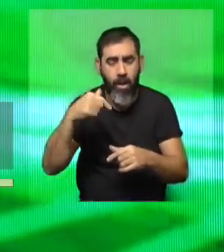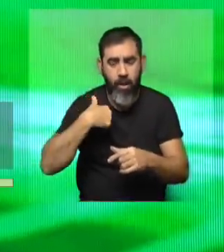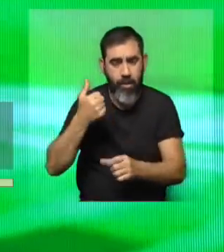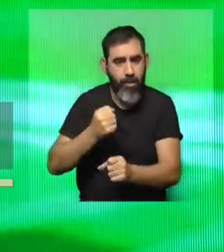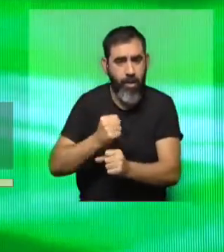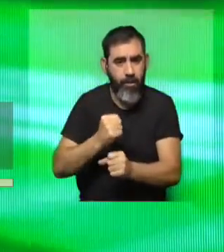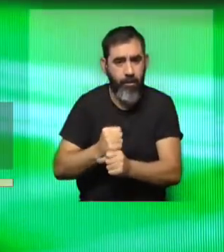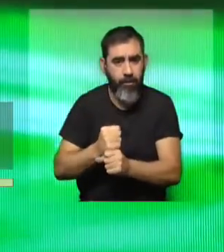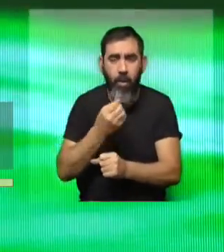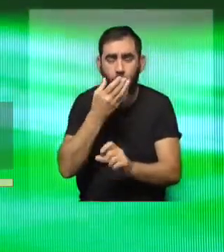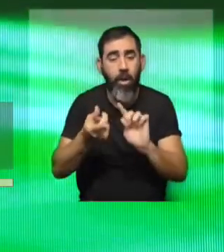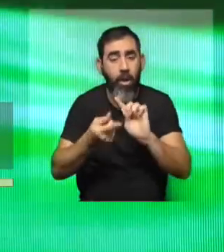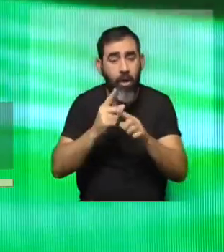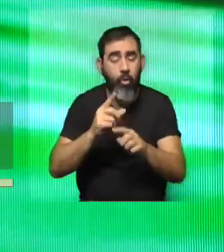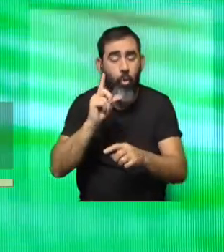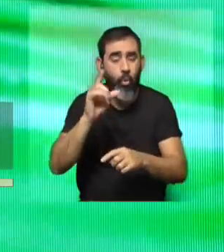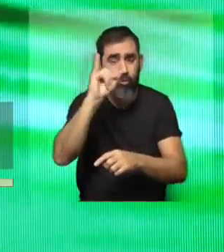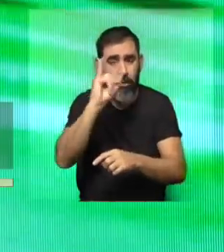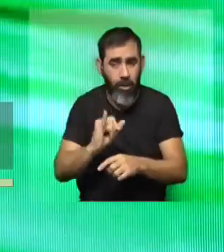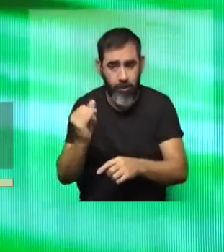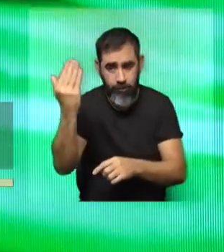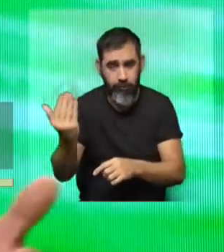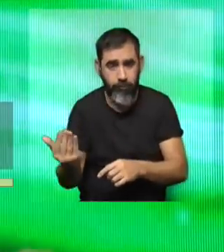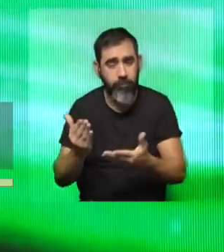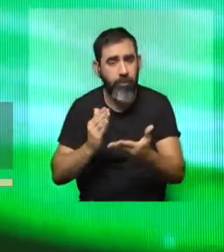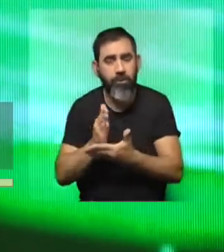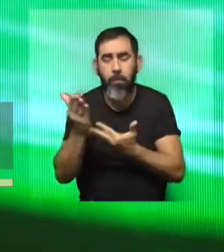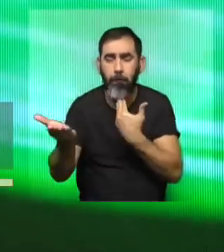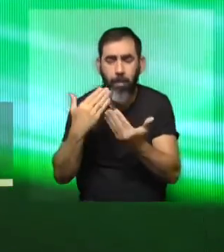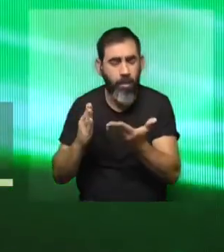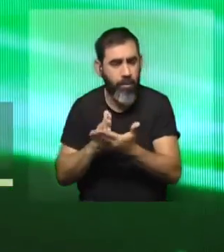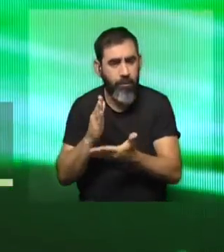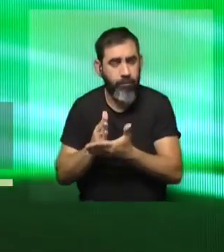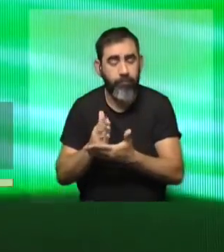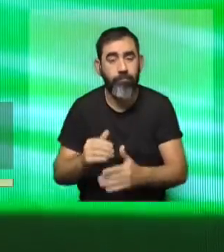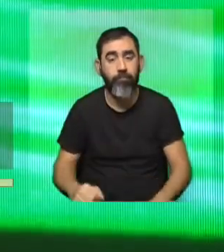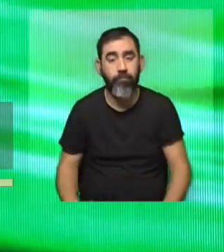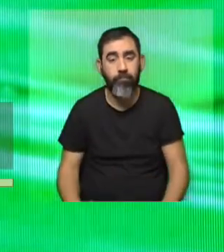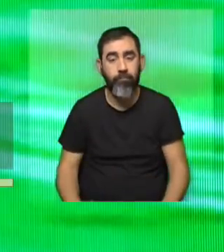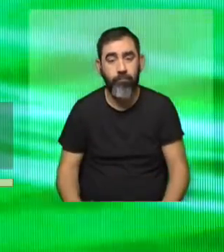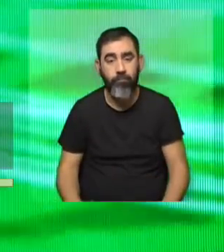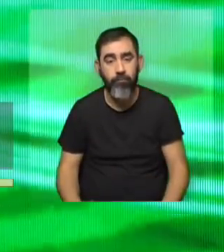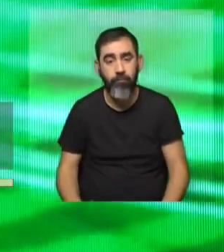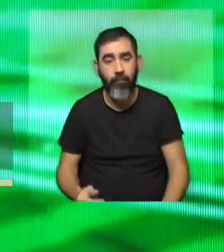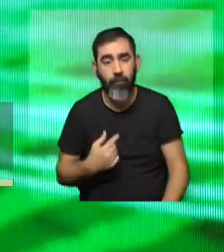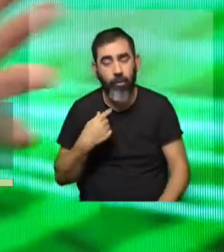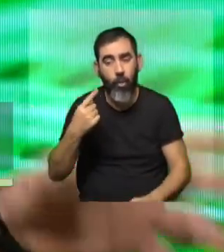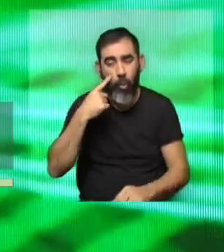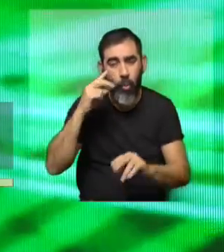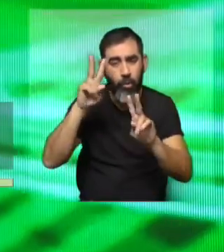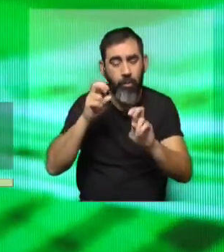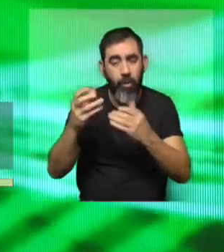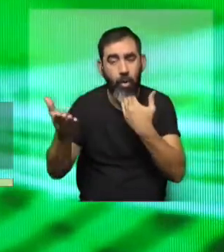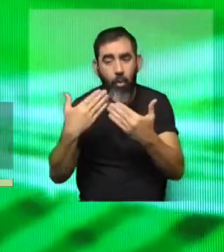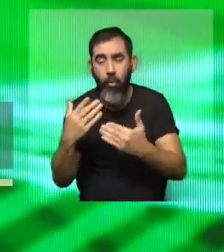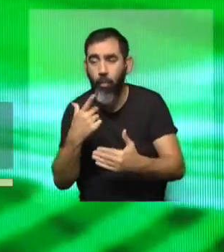tengo una buena relación con Santiago este y siempre conversábamos trataba de estar más o menos en todos los temas conversar con